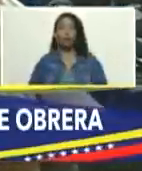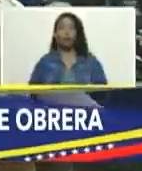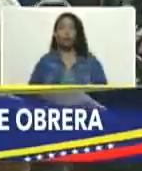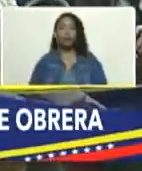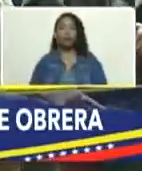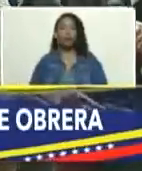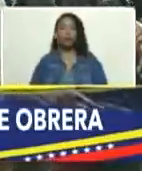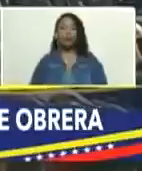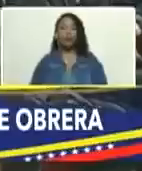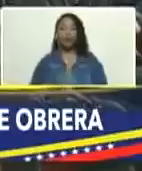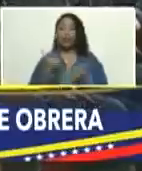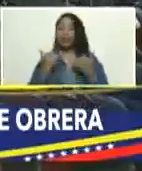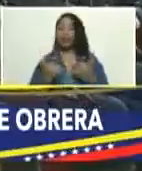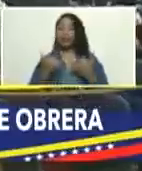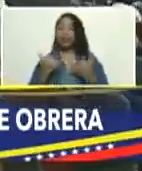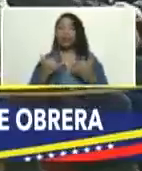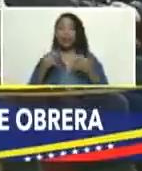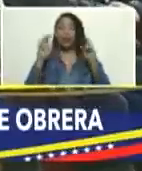Veteranos, ¿no?